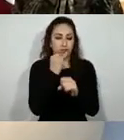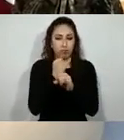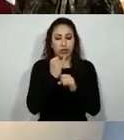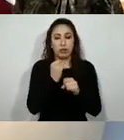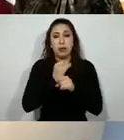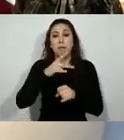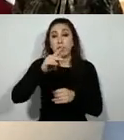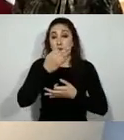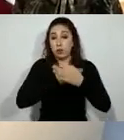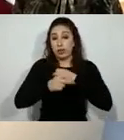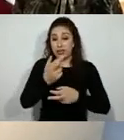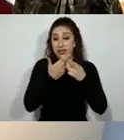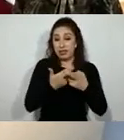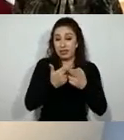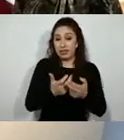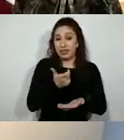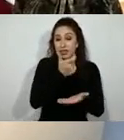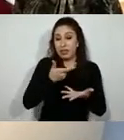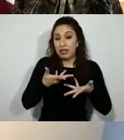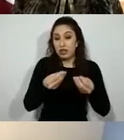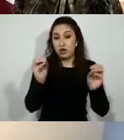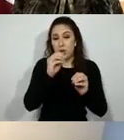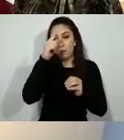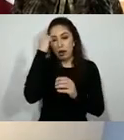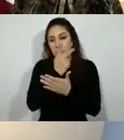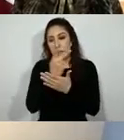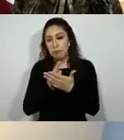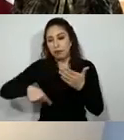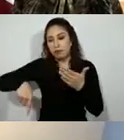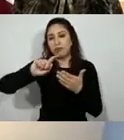ese presupuesto precisamente a los programas para la pandemia.